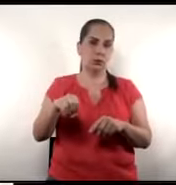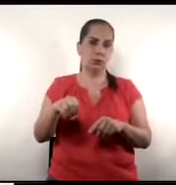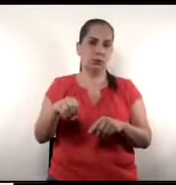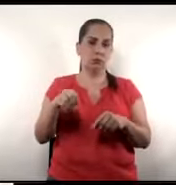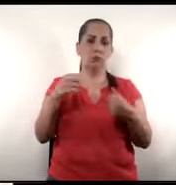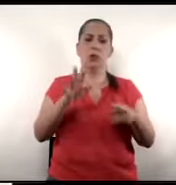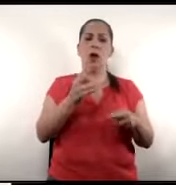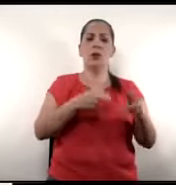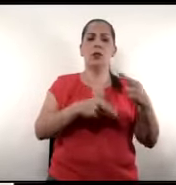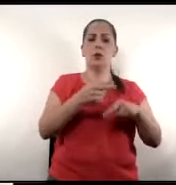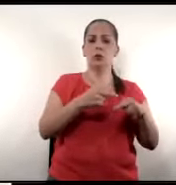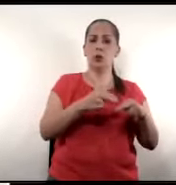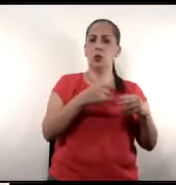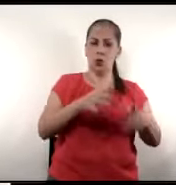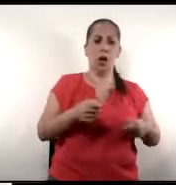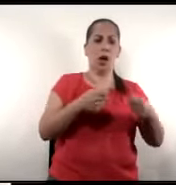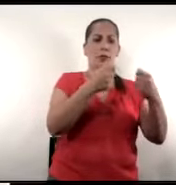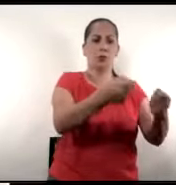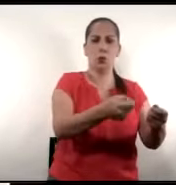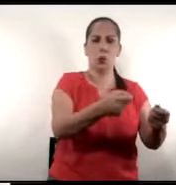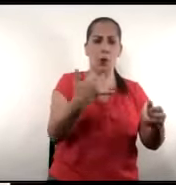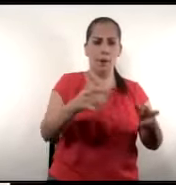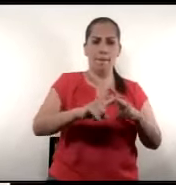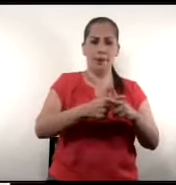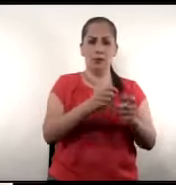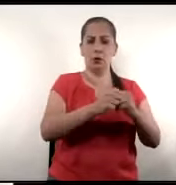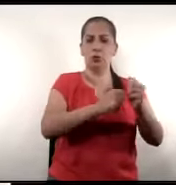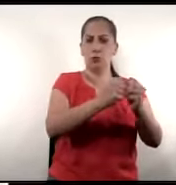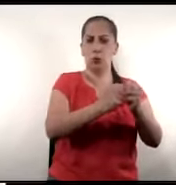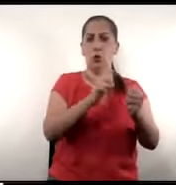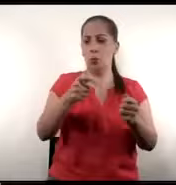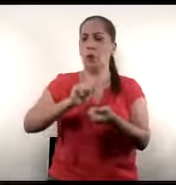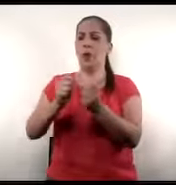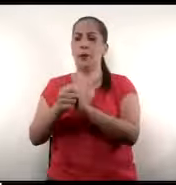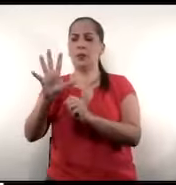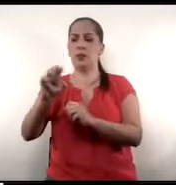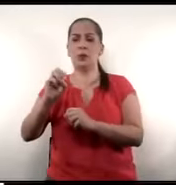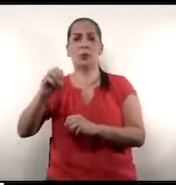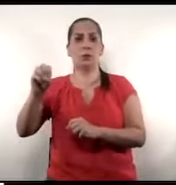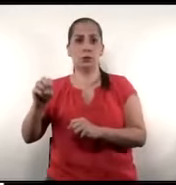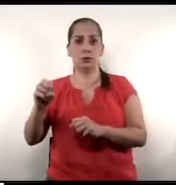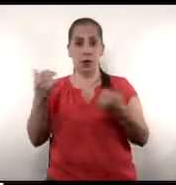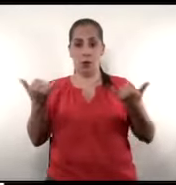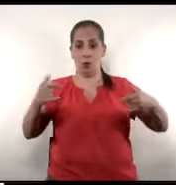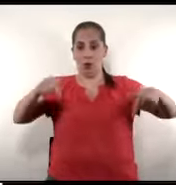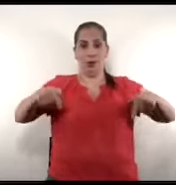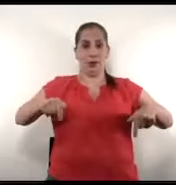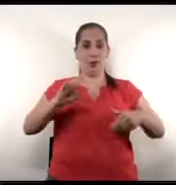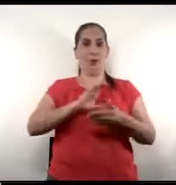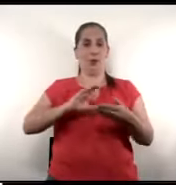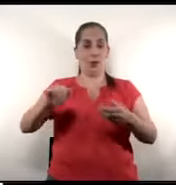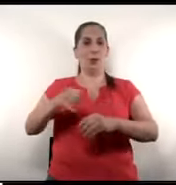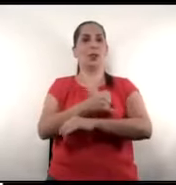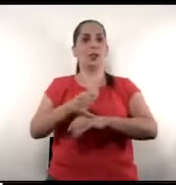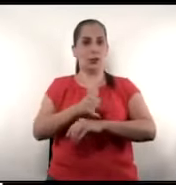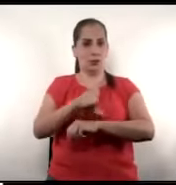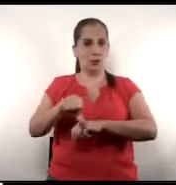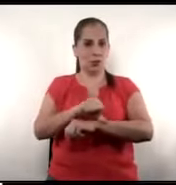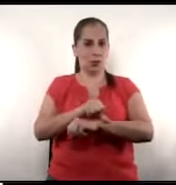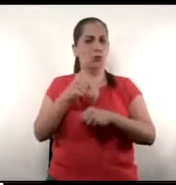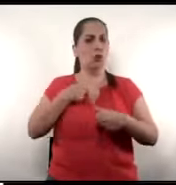negociado el contrato, una vez adjudicado, cuando ya están en obra. Aquí estamos en el Colegio de Ingenieros y Arquitectos. Yo estuve en el negocio de la